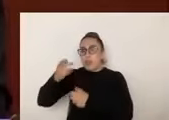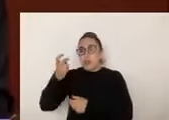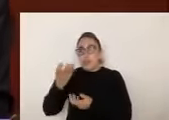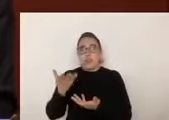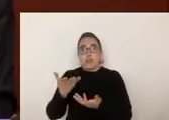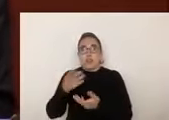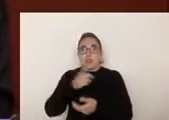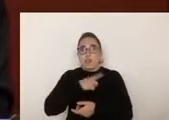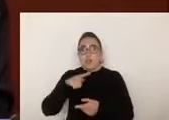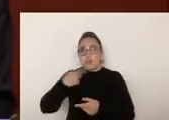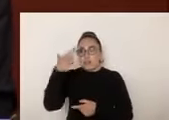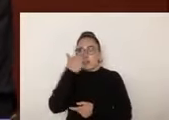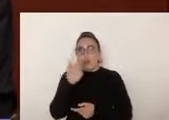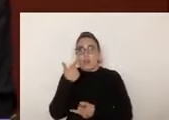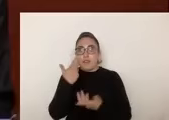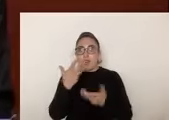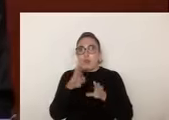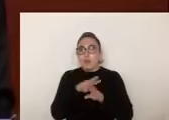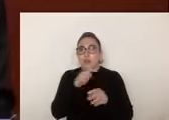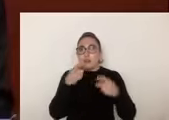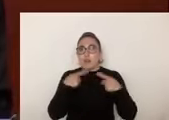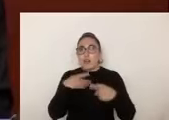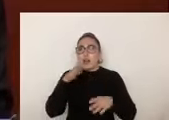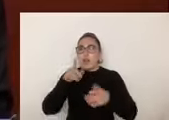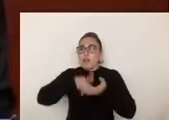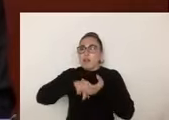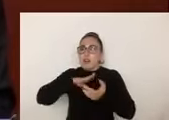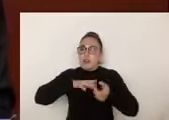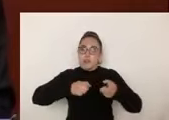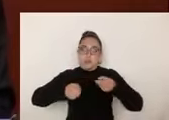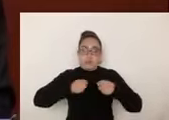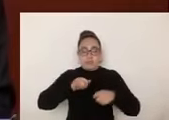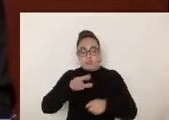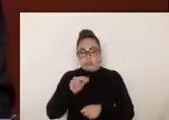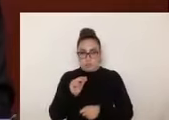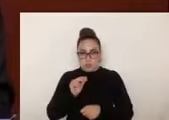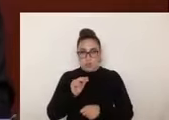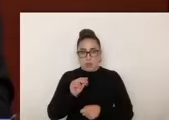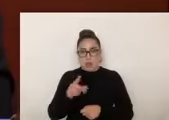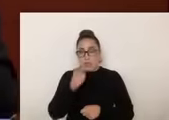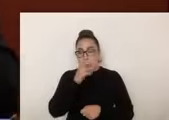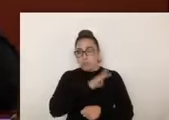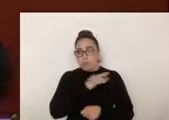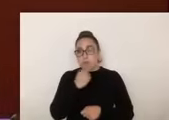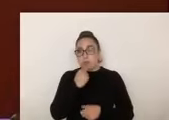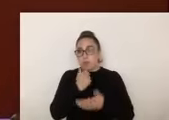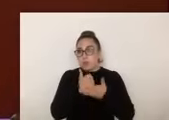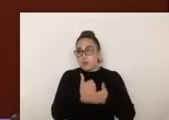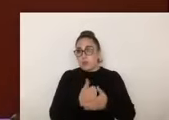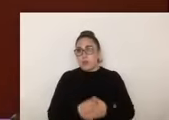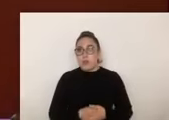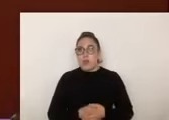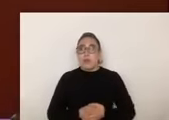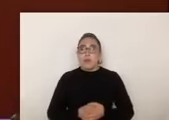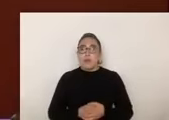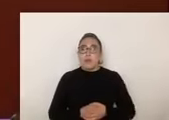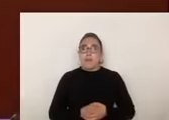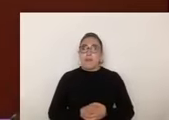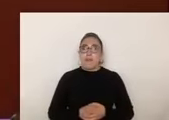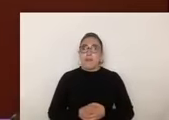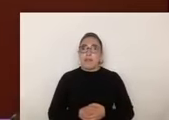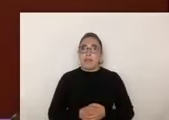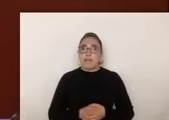aparte de evitarnos ciertas manipulaciones, pues nos puede ayudar. Solo una cuestión más. El experimento